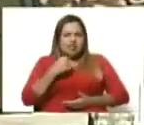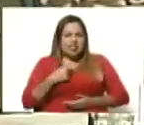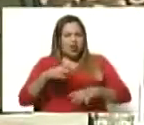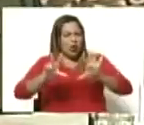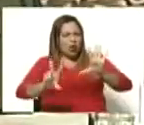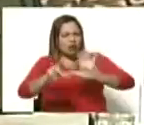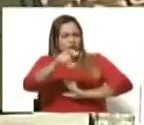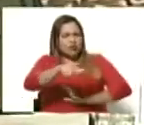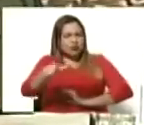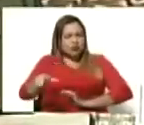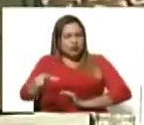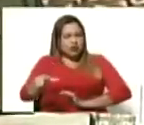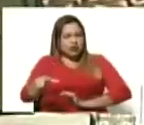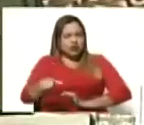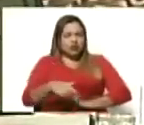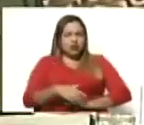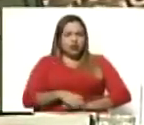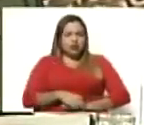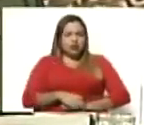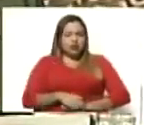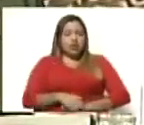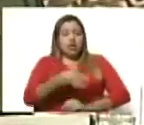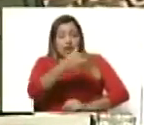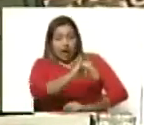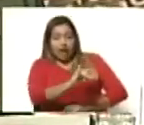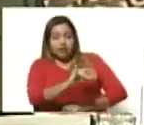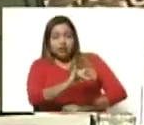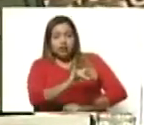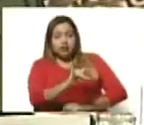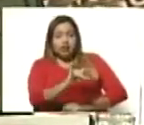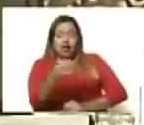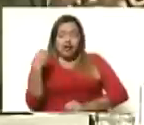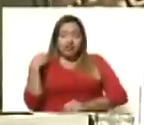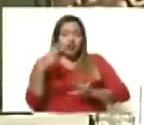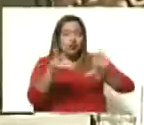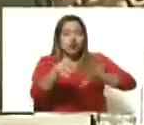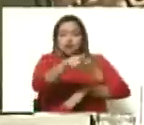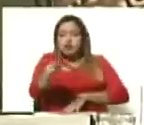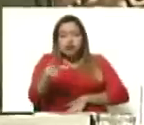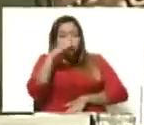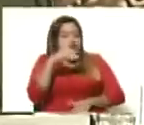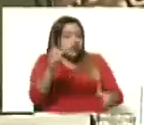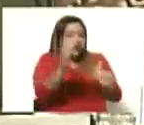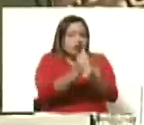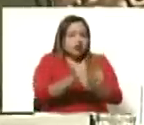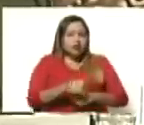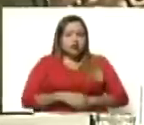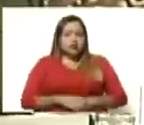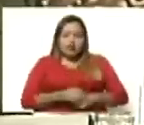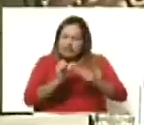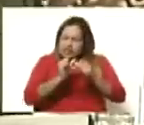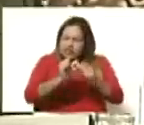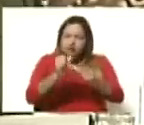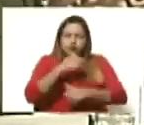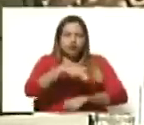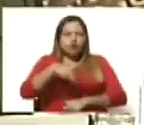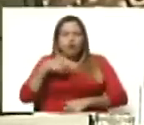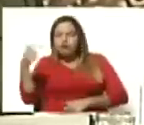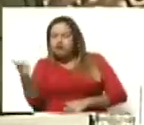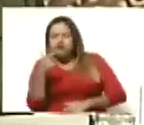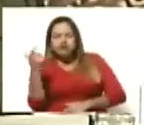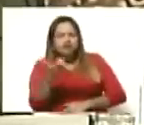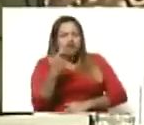8. Correcto, confirmado completamente. Y seguimos nosotros en la